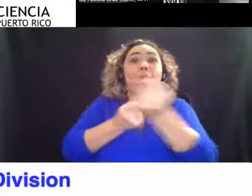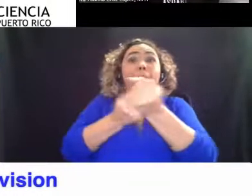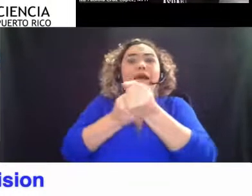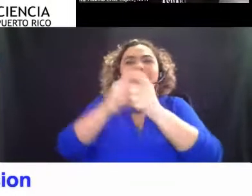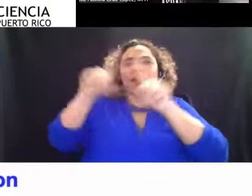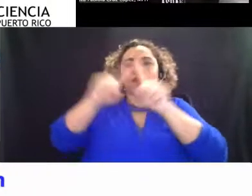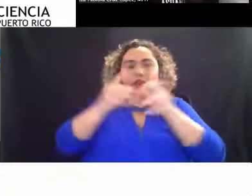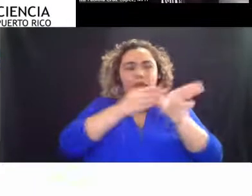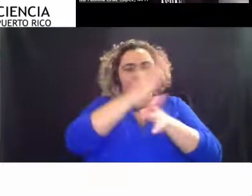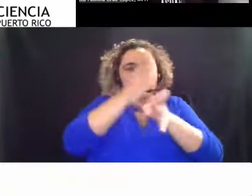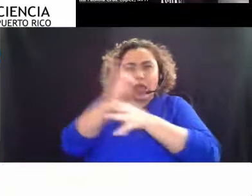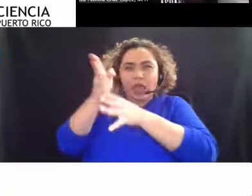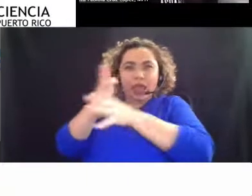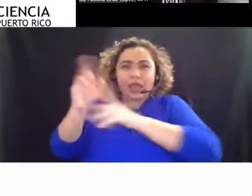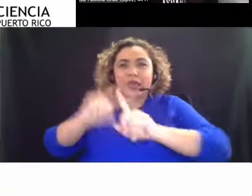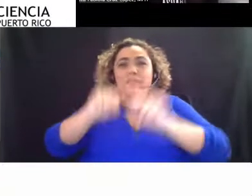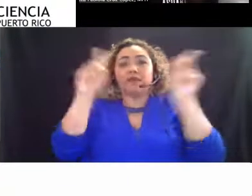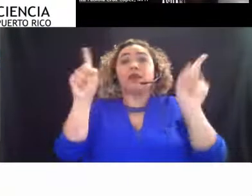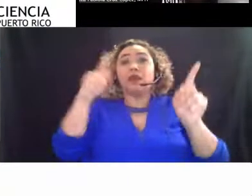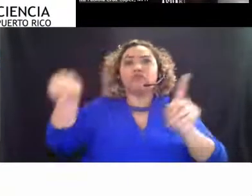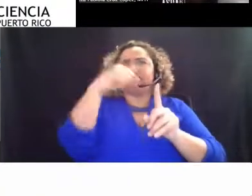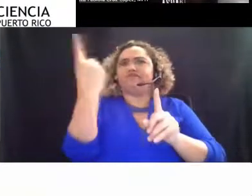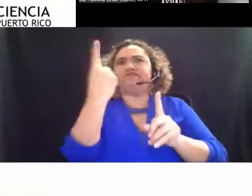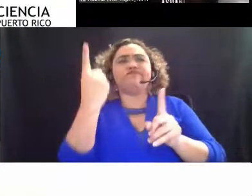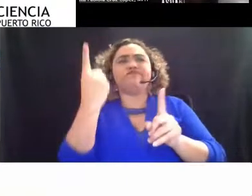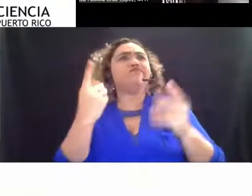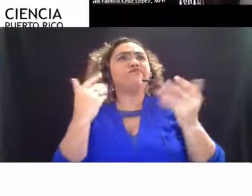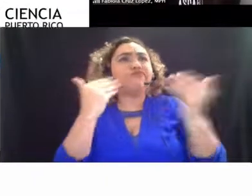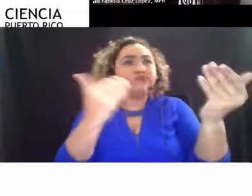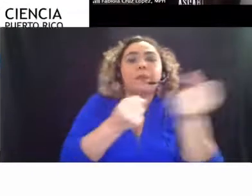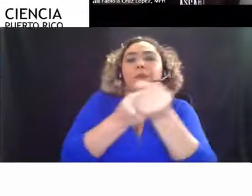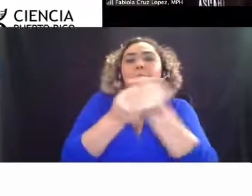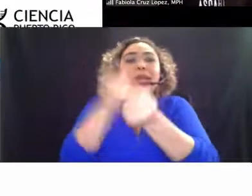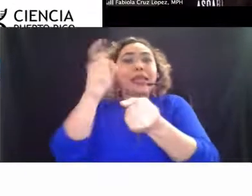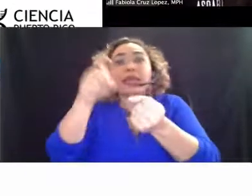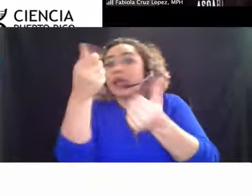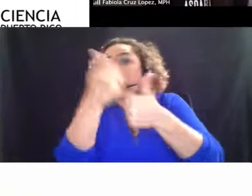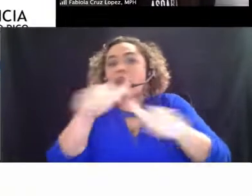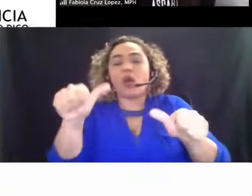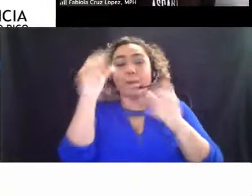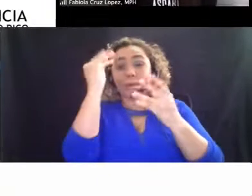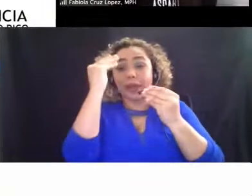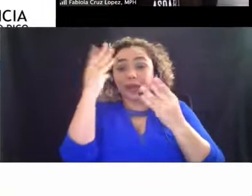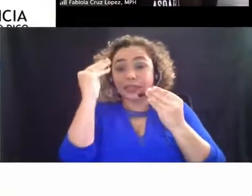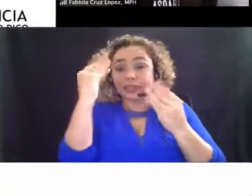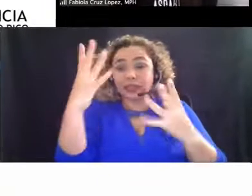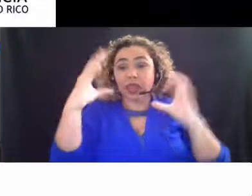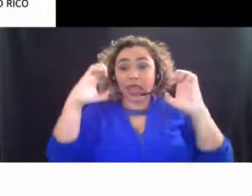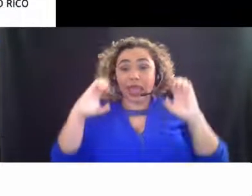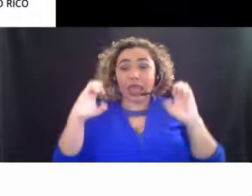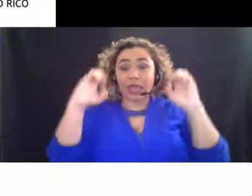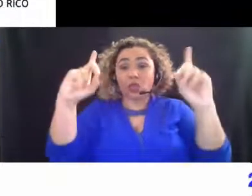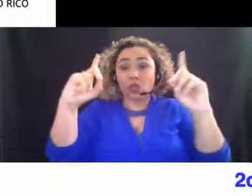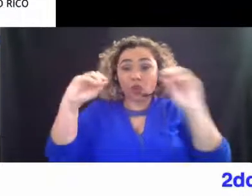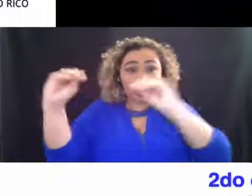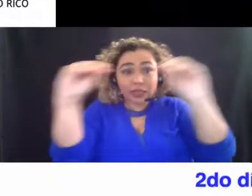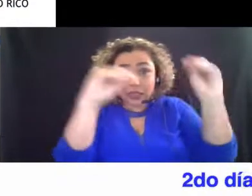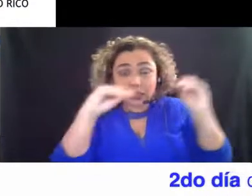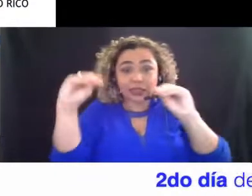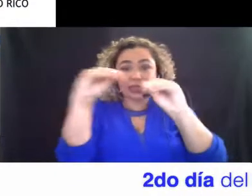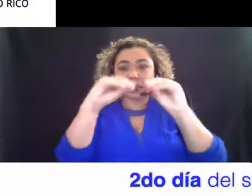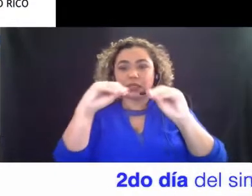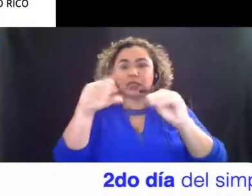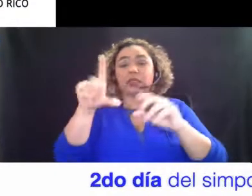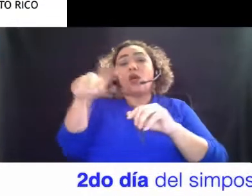distintas especialidades que siempre están ahí para dar el apoyo, para llevar la educación dirigida por Frank Avilés, el